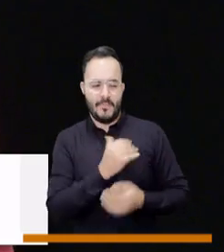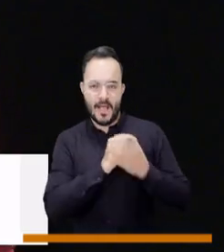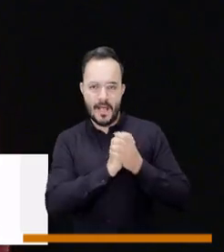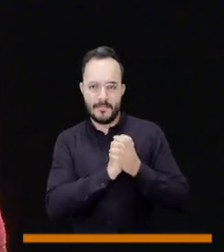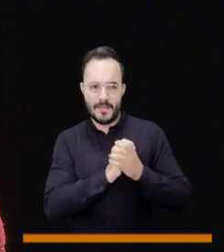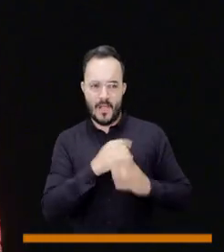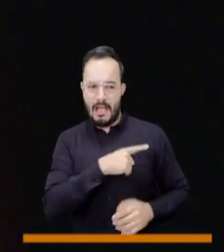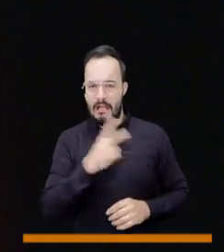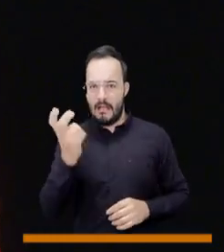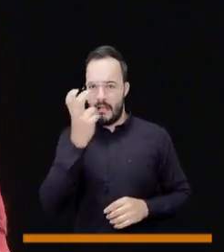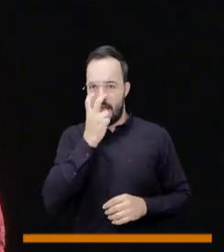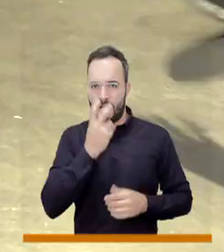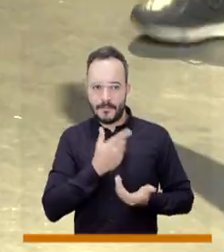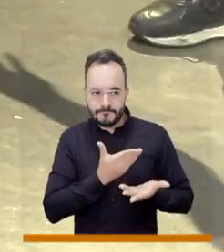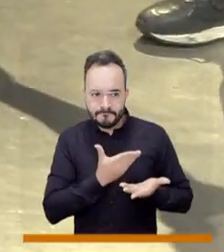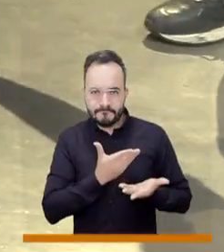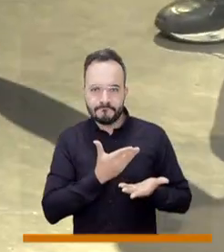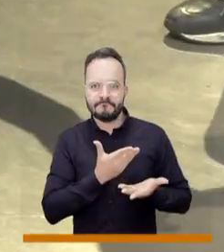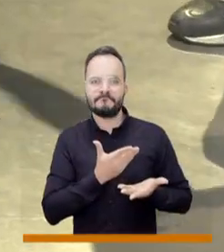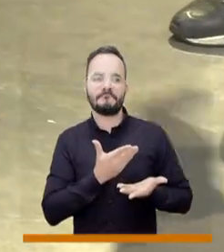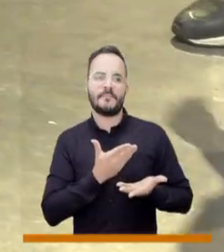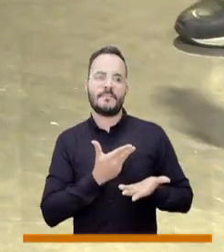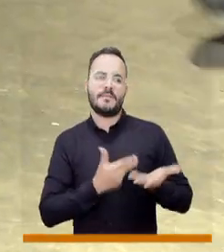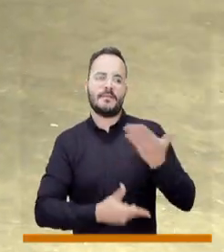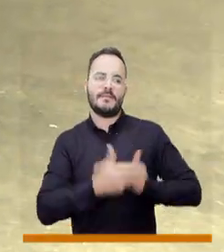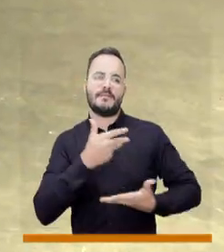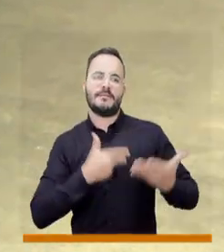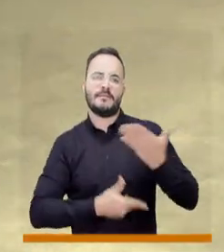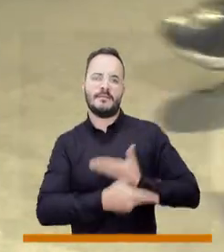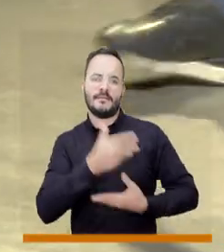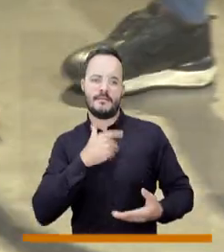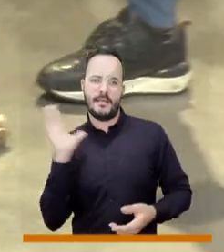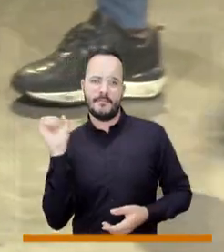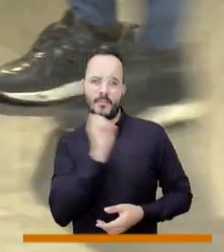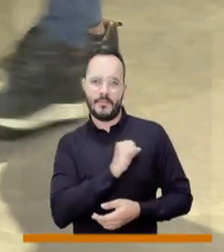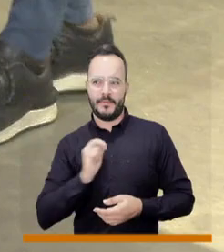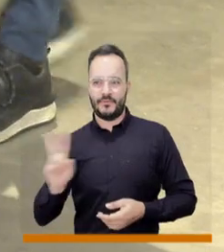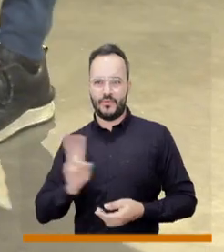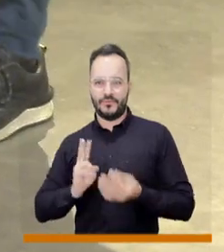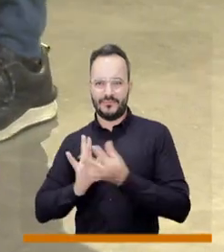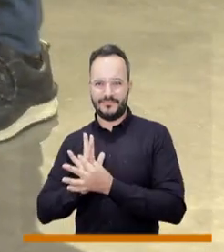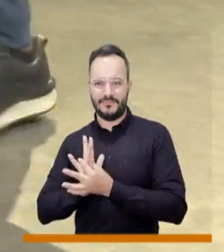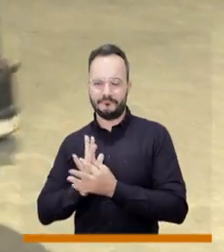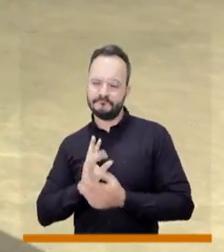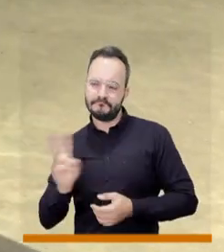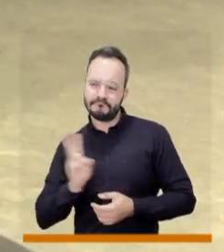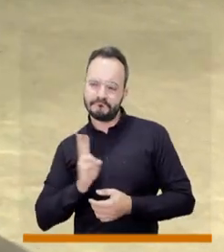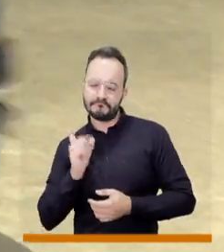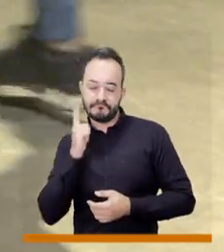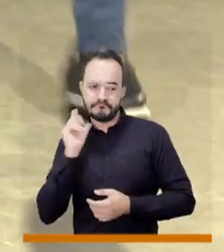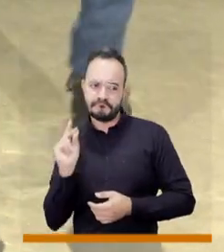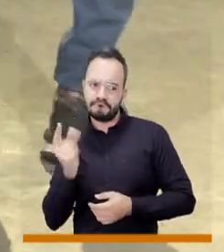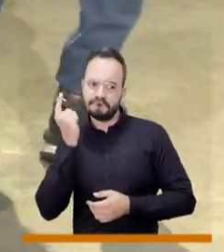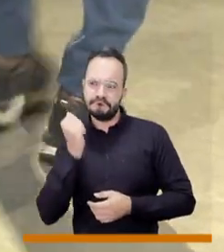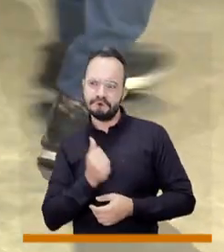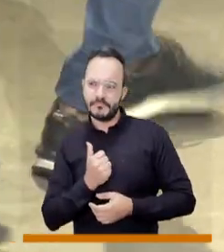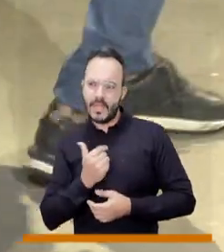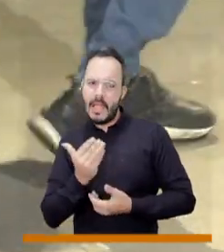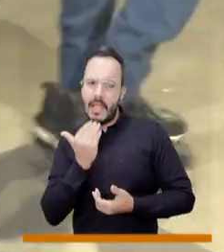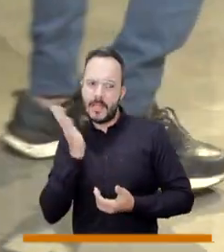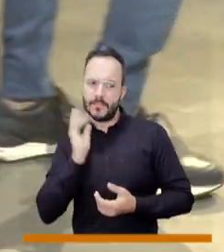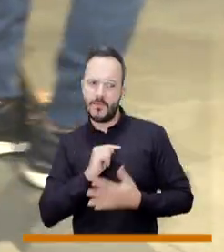persona que tenemos como amigo invidente entonces entre mi esposa y yo se nos empiezan a ocurrir Cómo